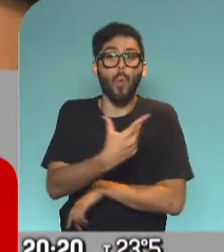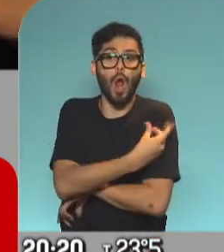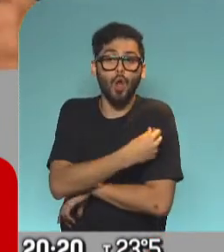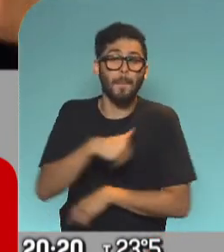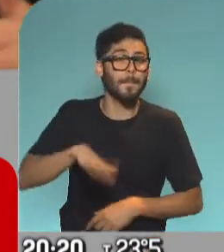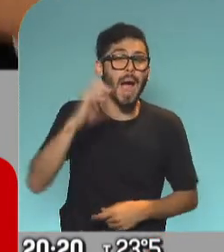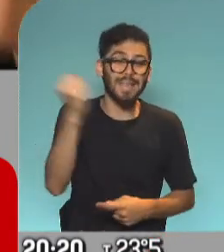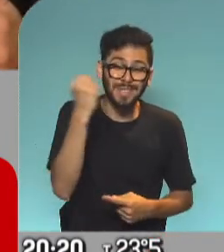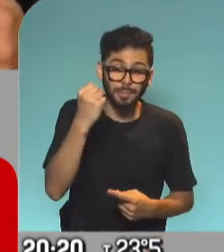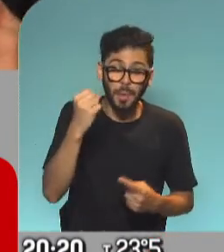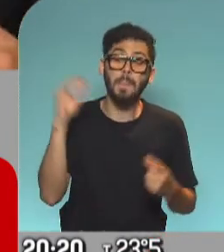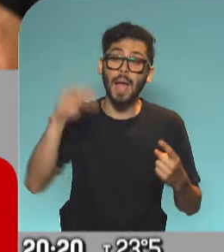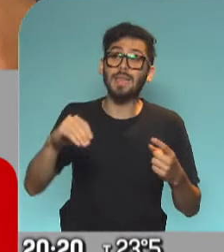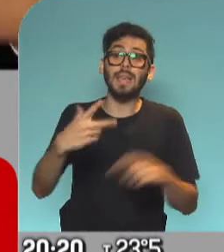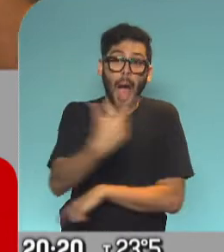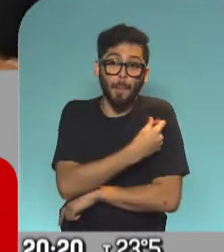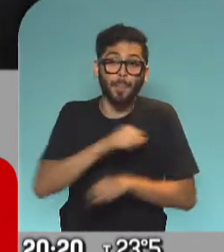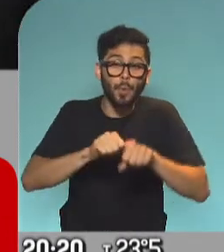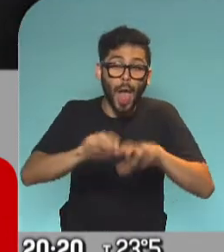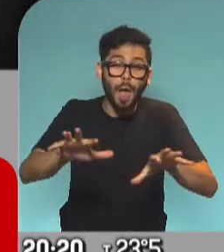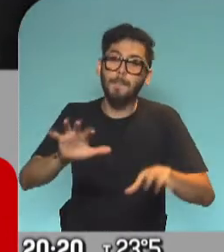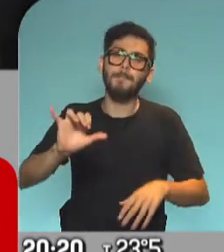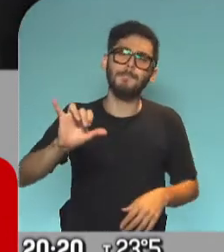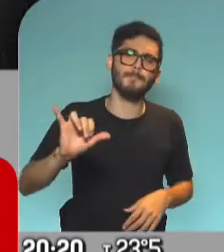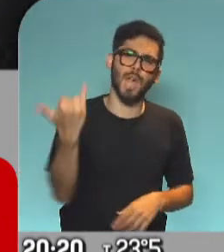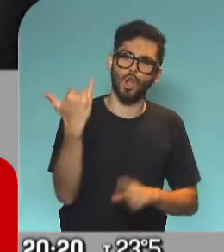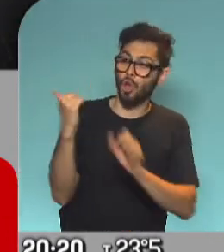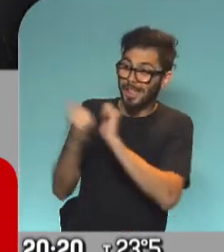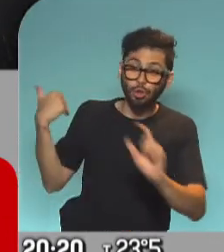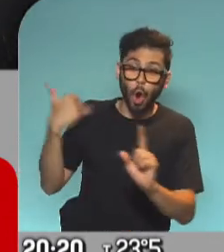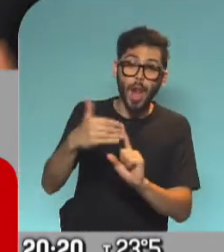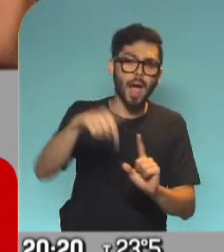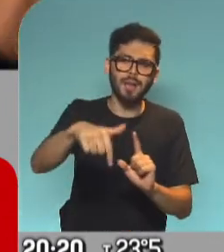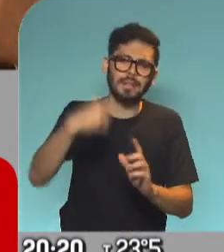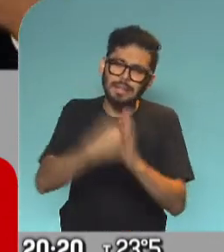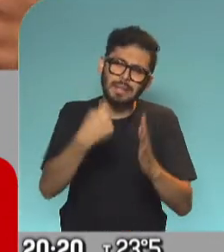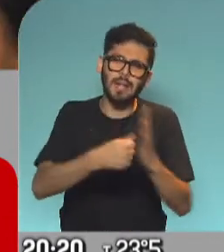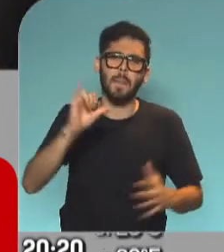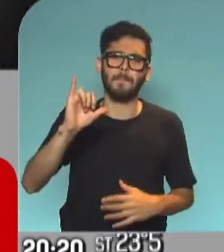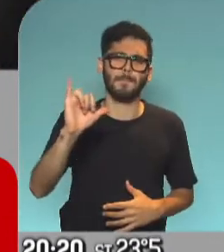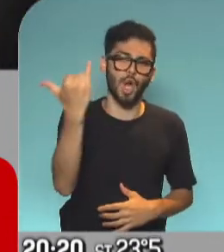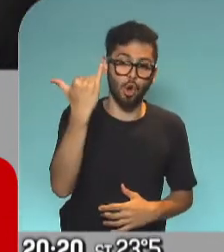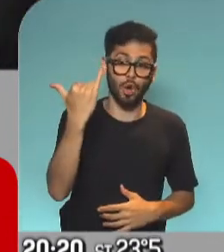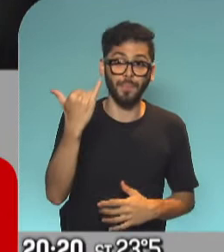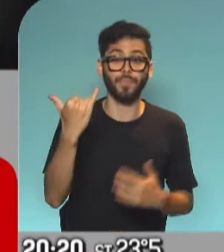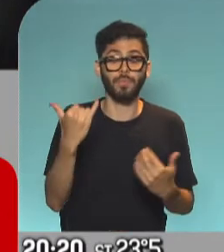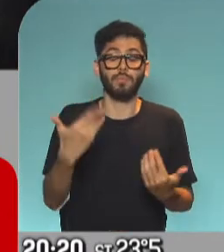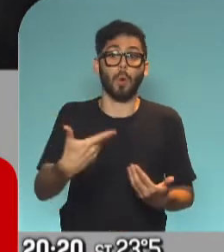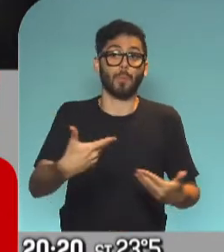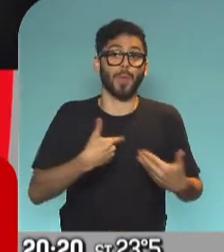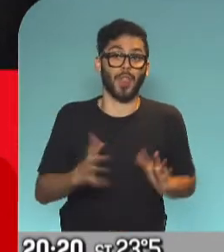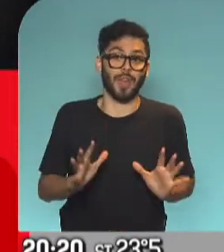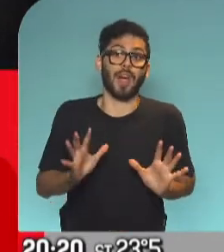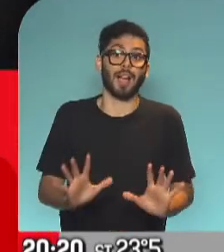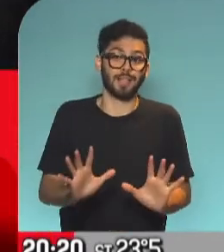hagamos la mejor campaña de vacunación de la historia argentina, y a eso claramente nos convocó y